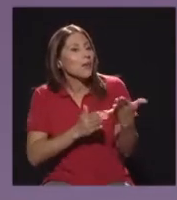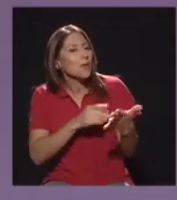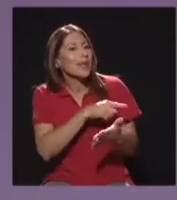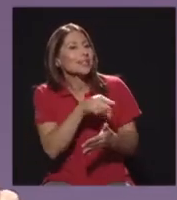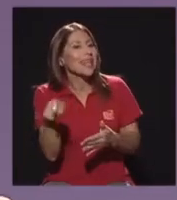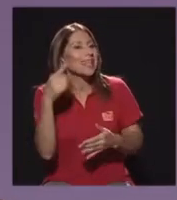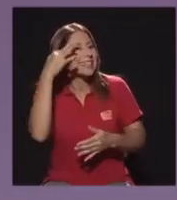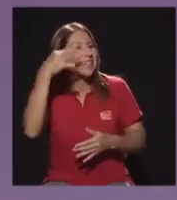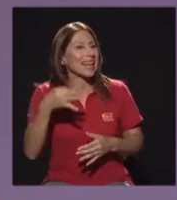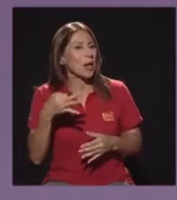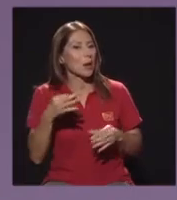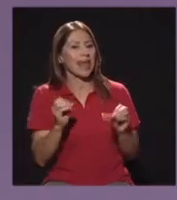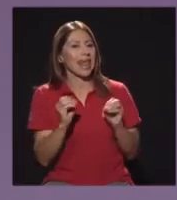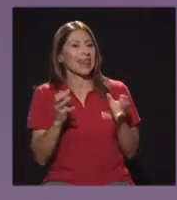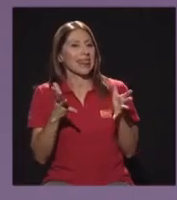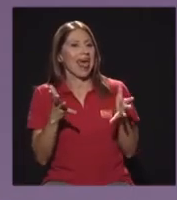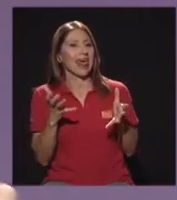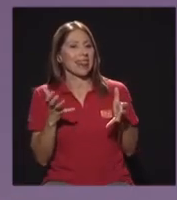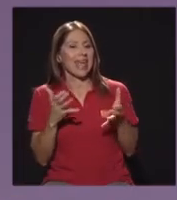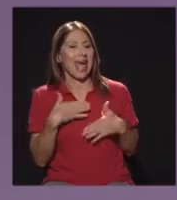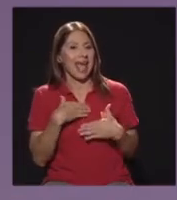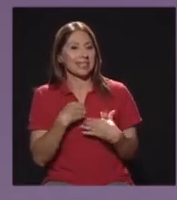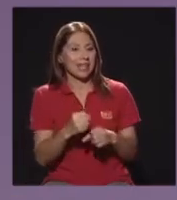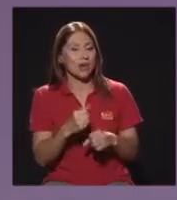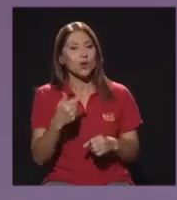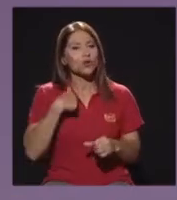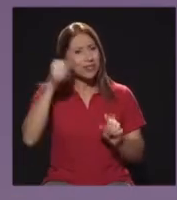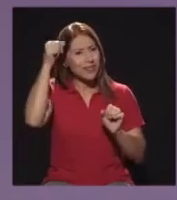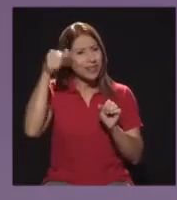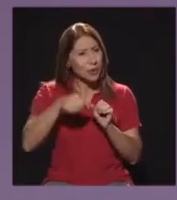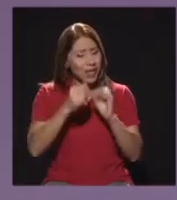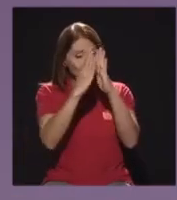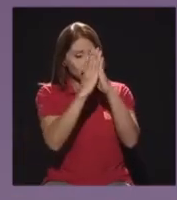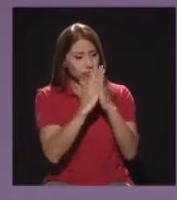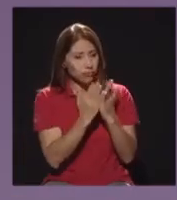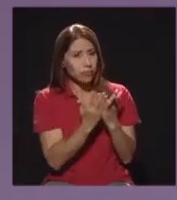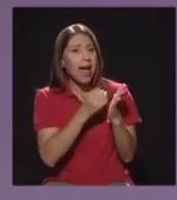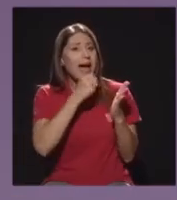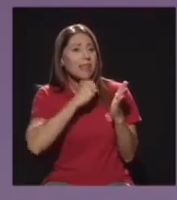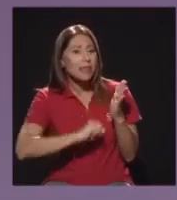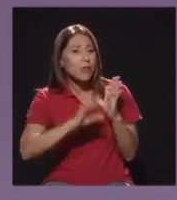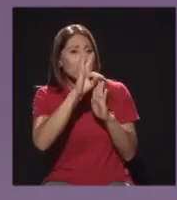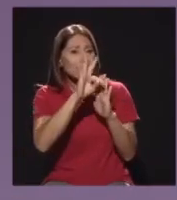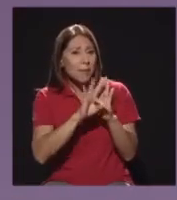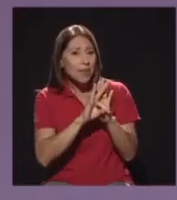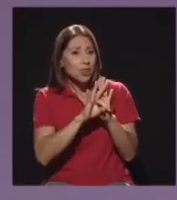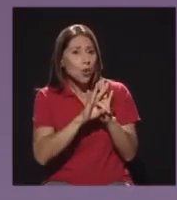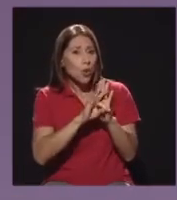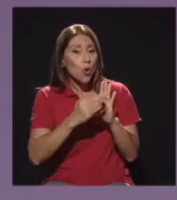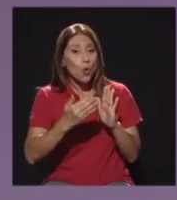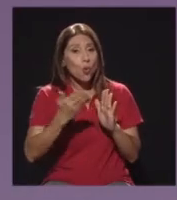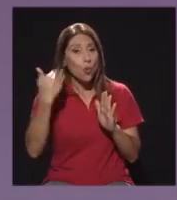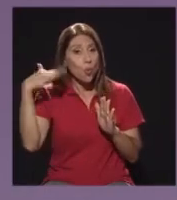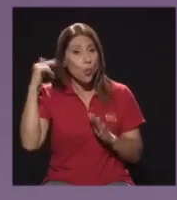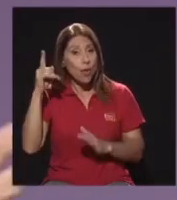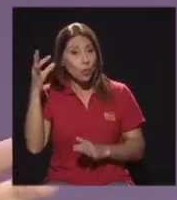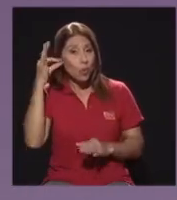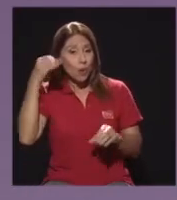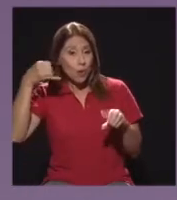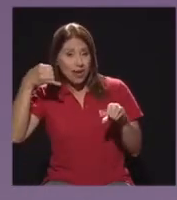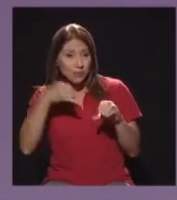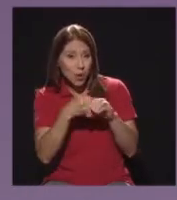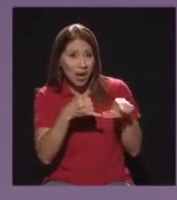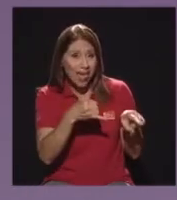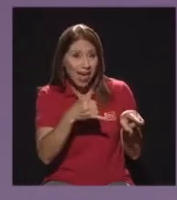hacerlo yo estaba recordando en el antiguo testamento cuando una mujer es violada se lo